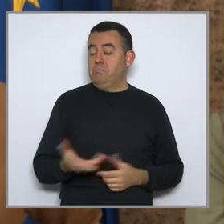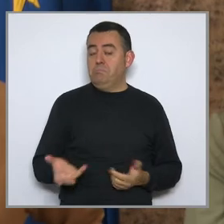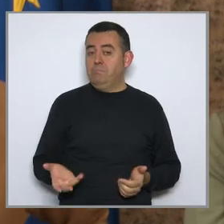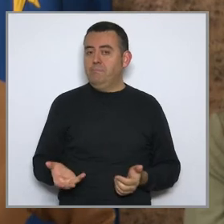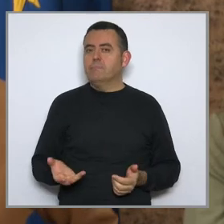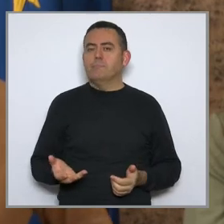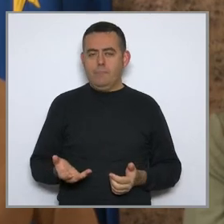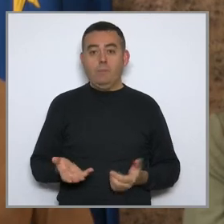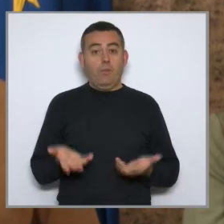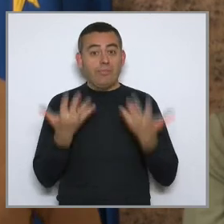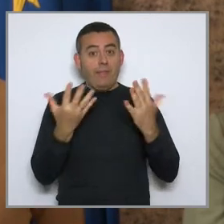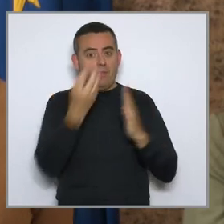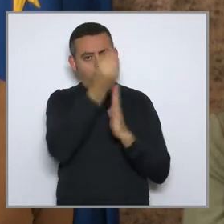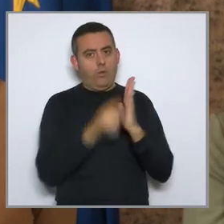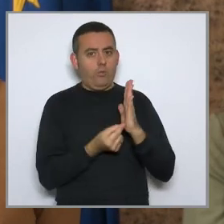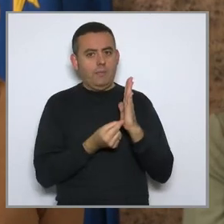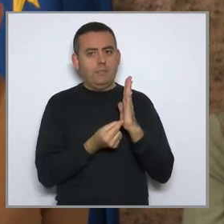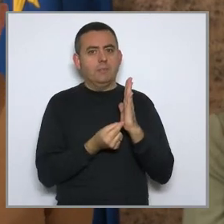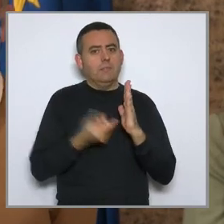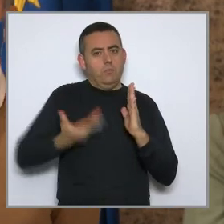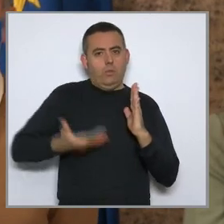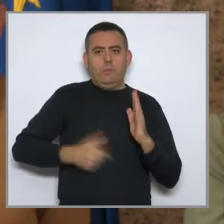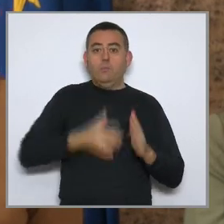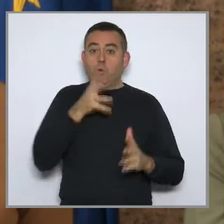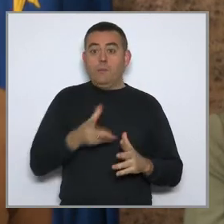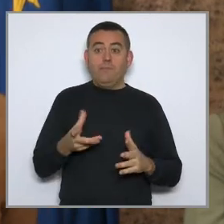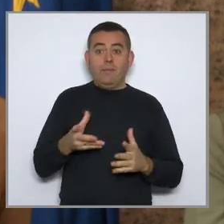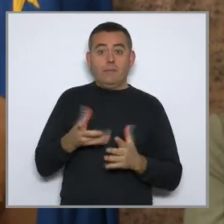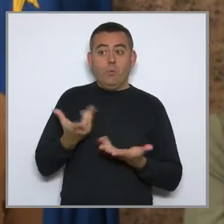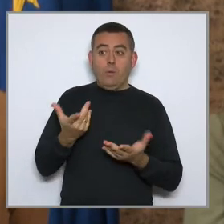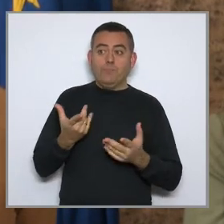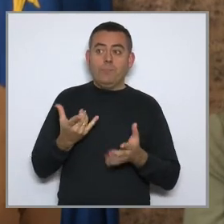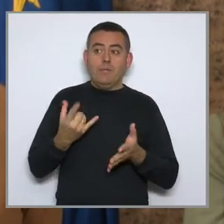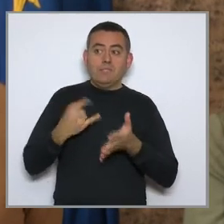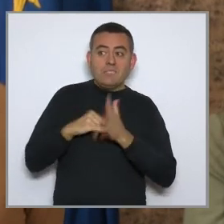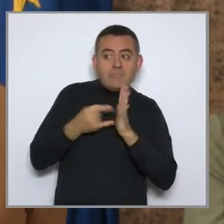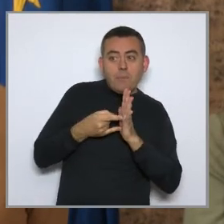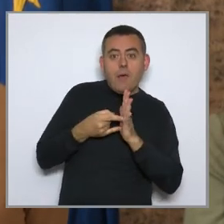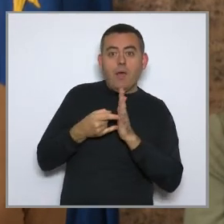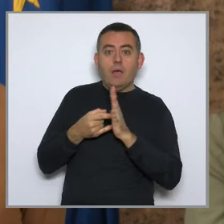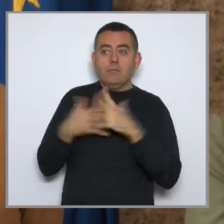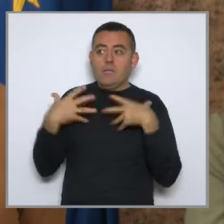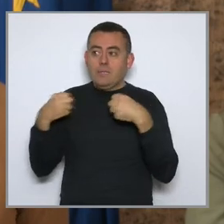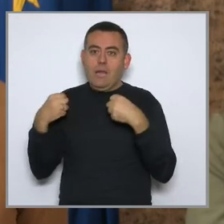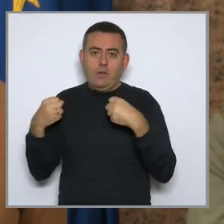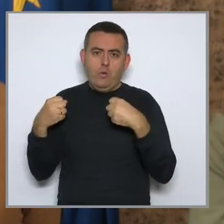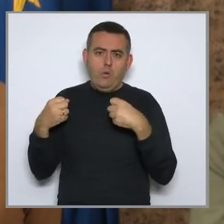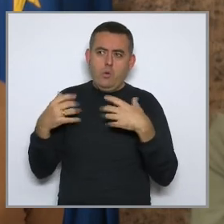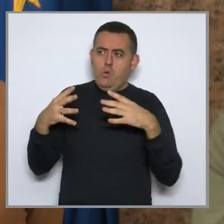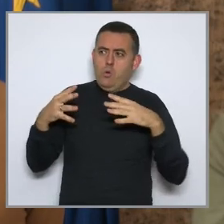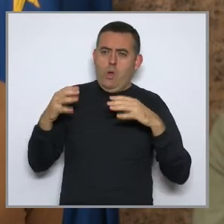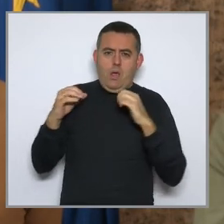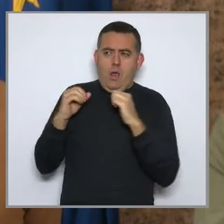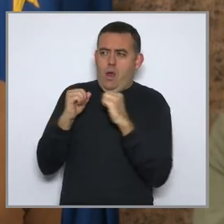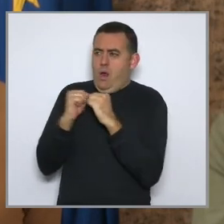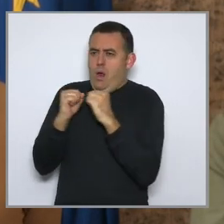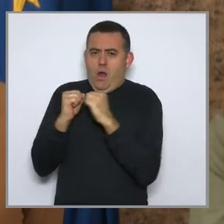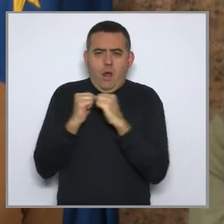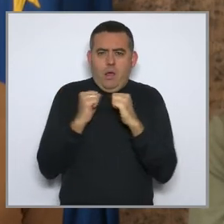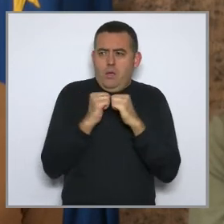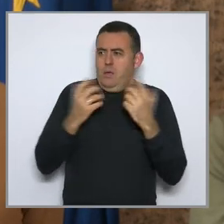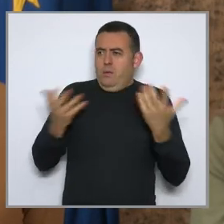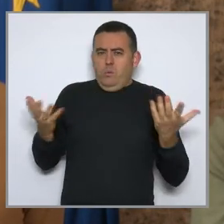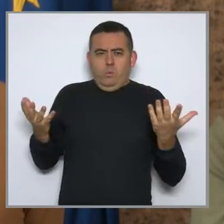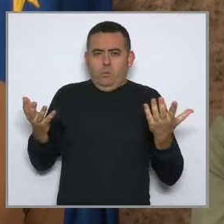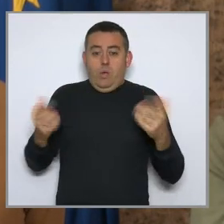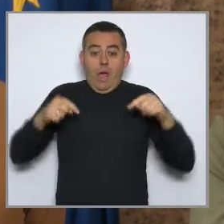importante y el estrés en definitiva de todo el sistema es importante, cada decisión de carácter personal es más trascendente. Y por